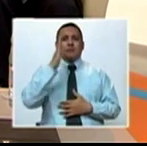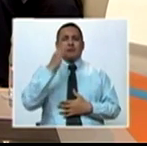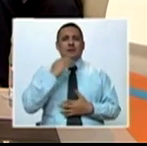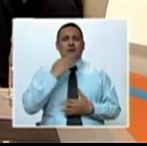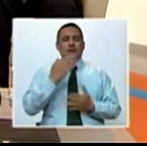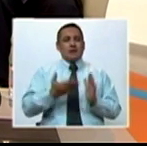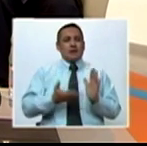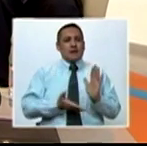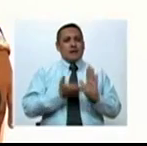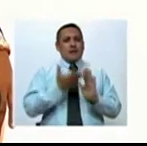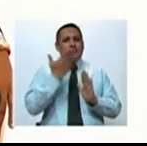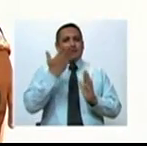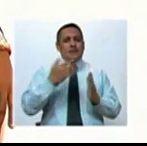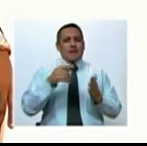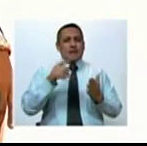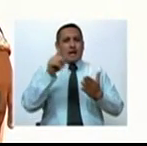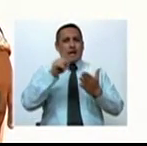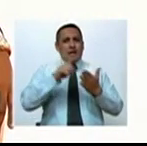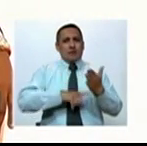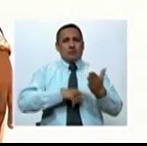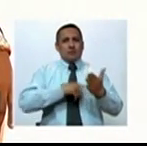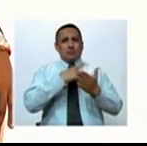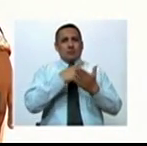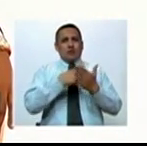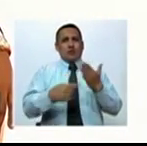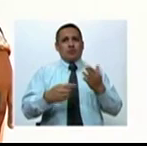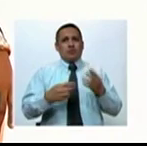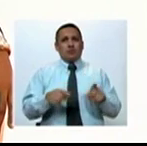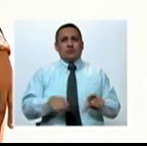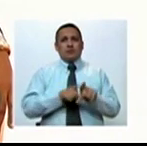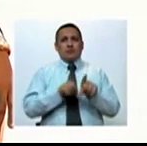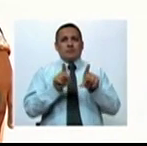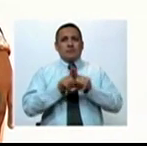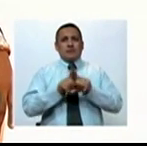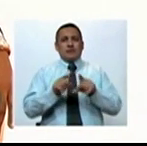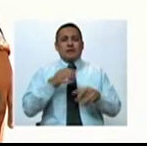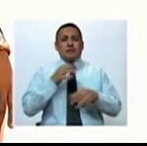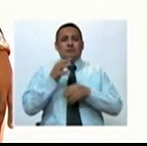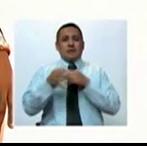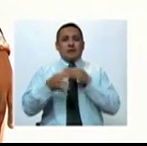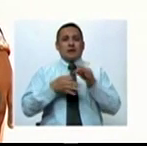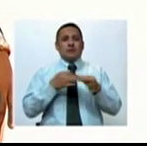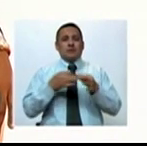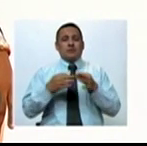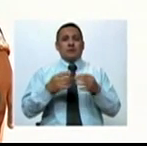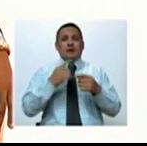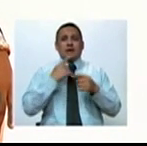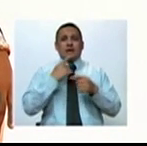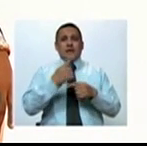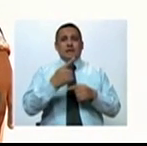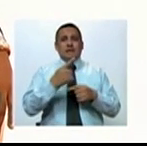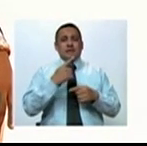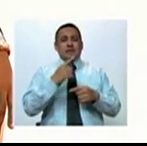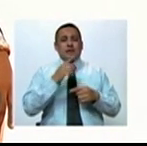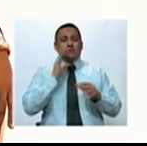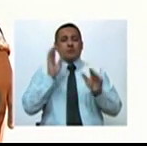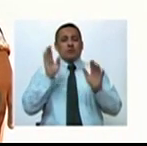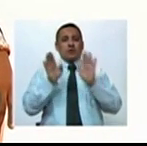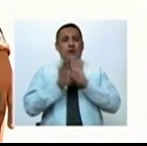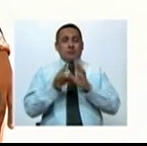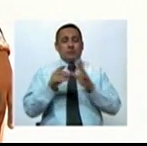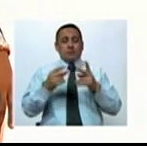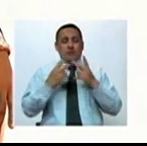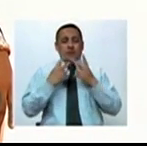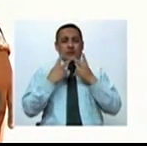le levanten el embargo, con lo cual también está diciendo que en ese momento,